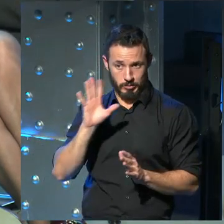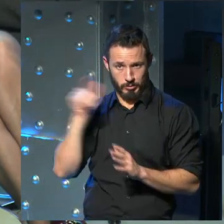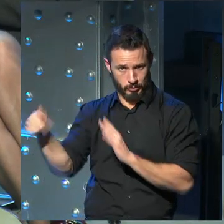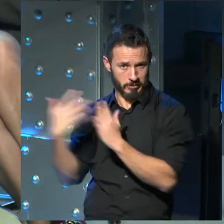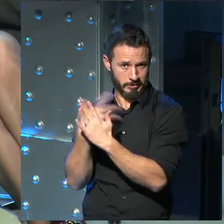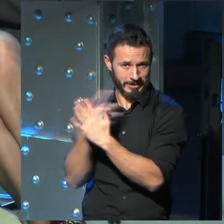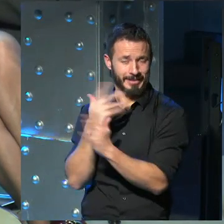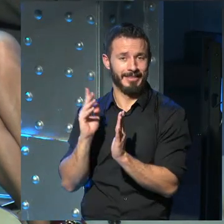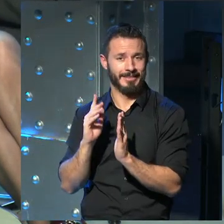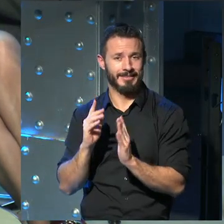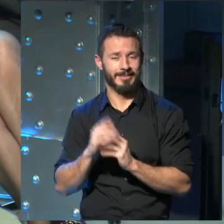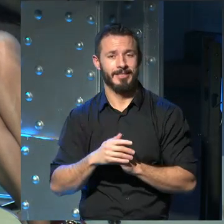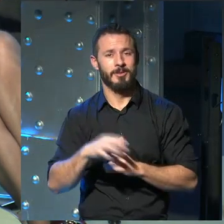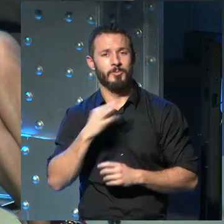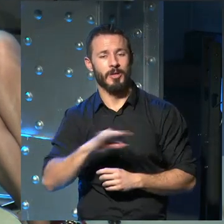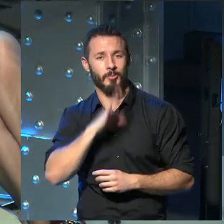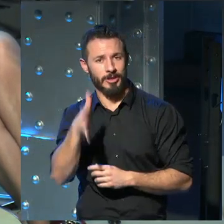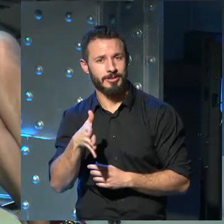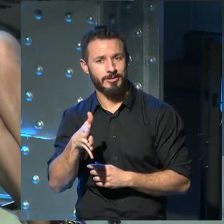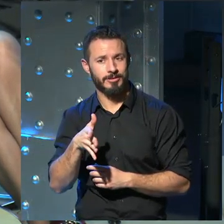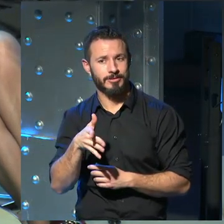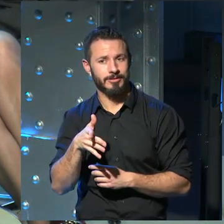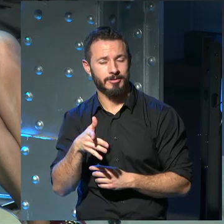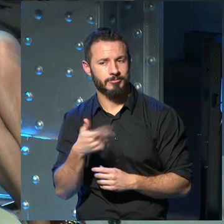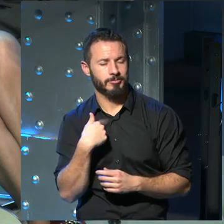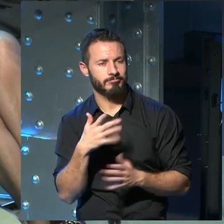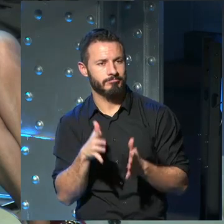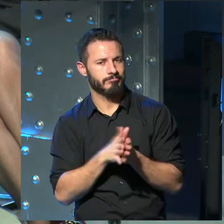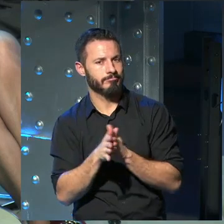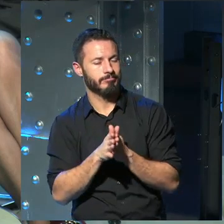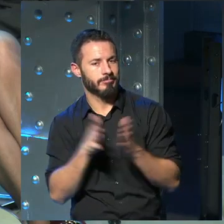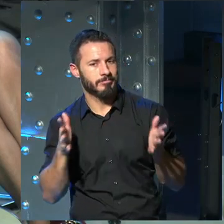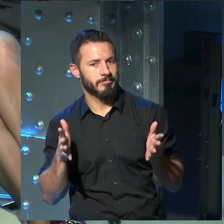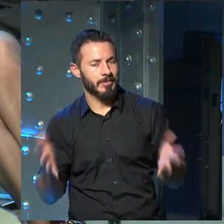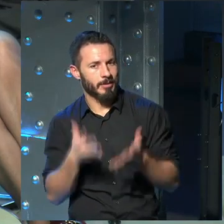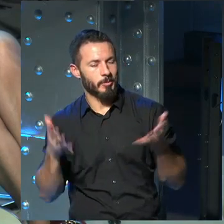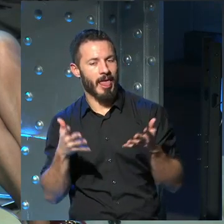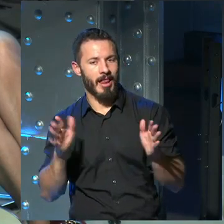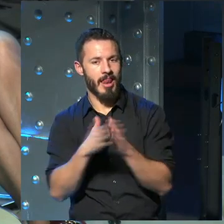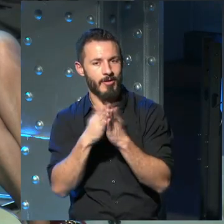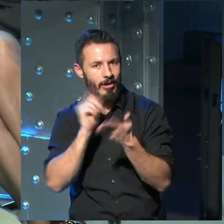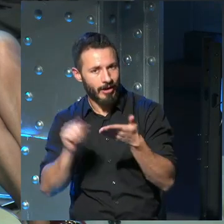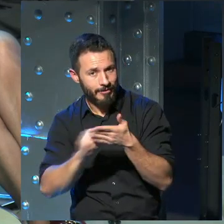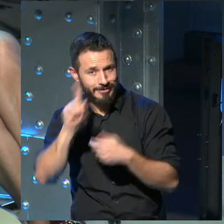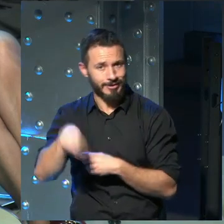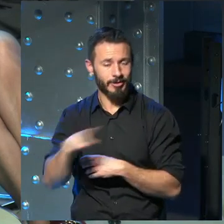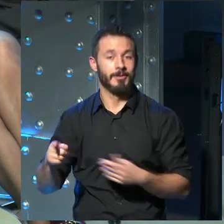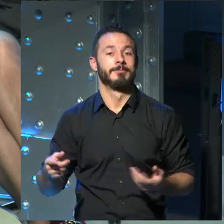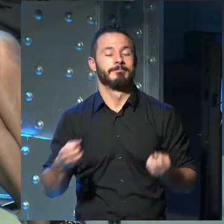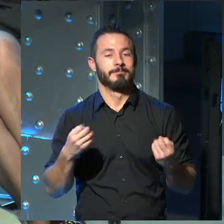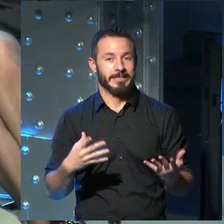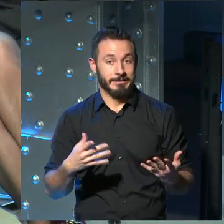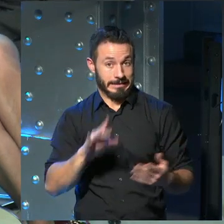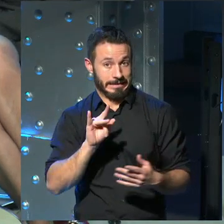Quizás este fue uno de los motivos que te impulsó a escribir este libro, Marieta. Pues la verdad es